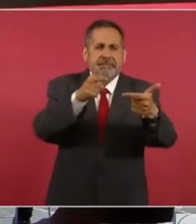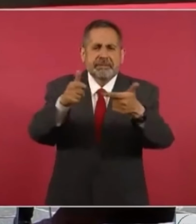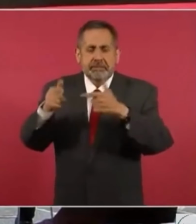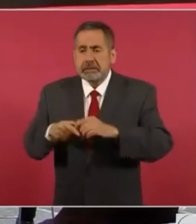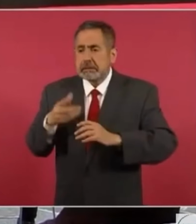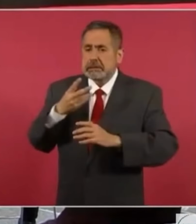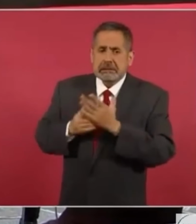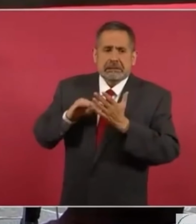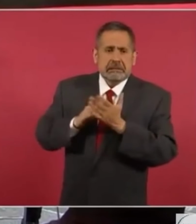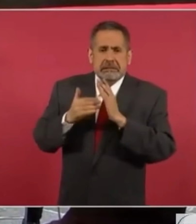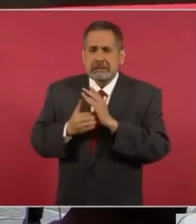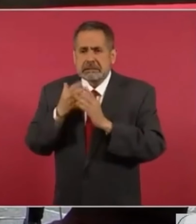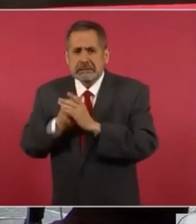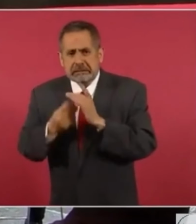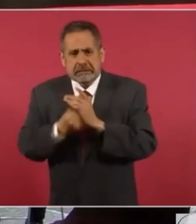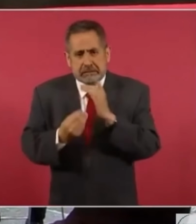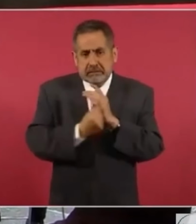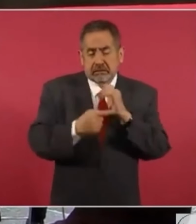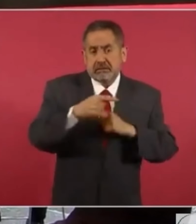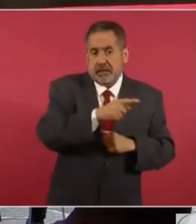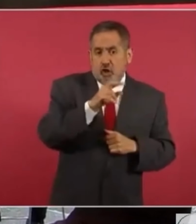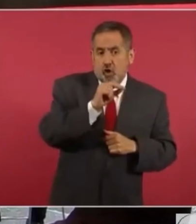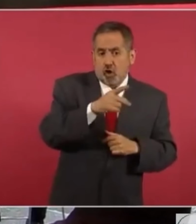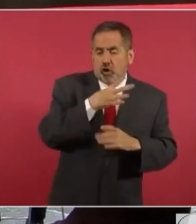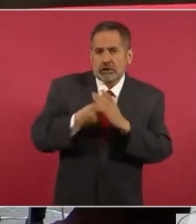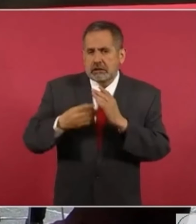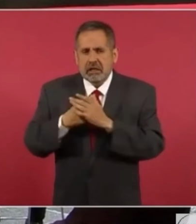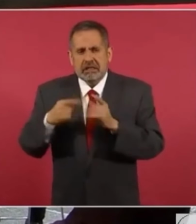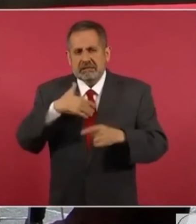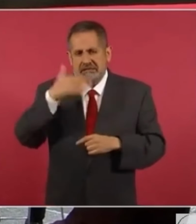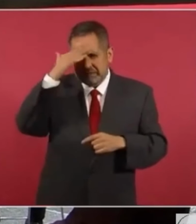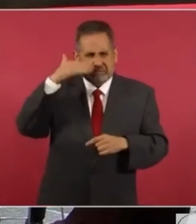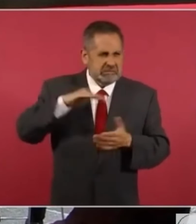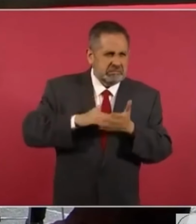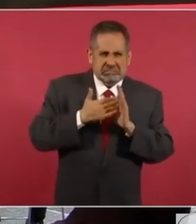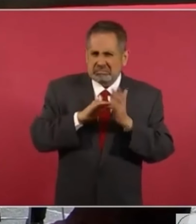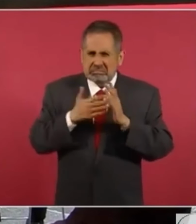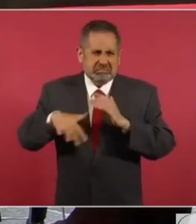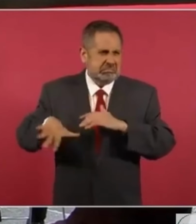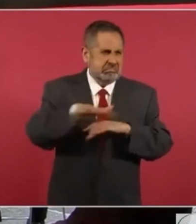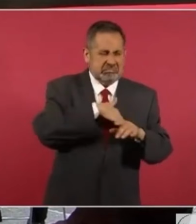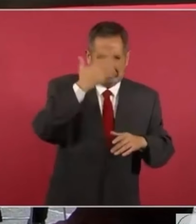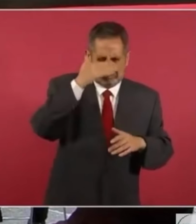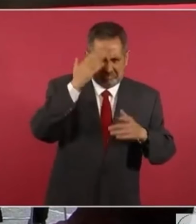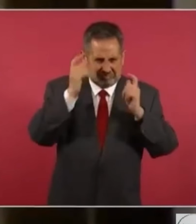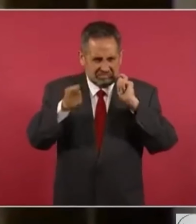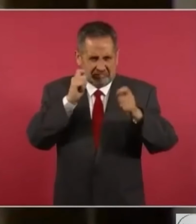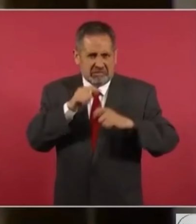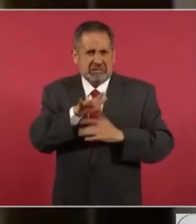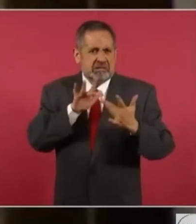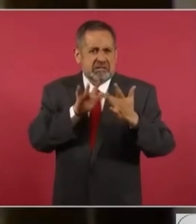por el monte y por la sierra, y que conocía profundamente la región y tenía